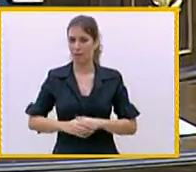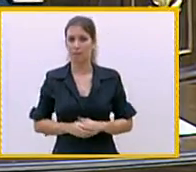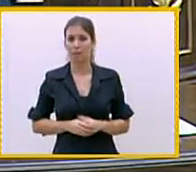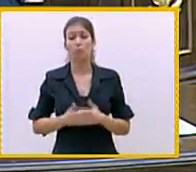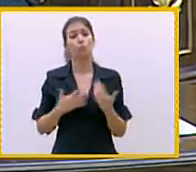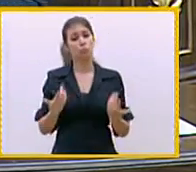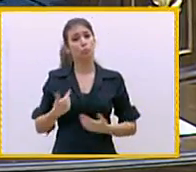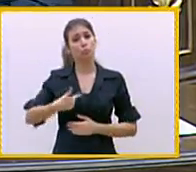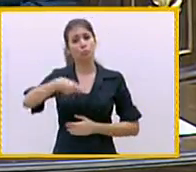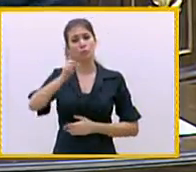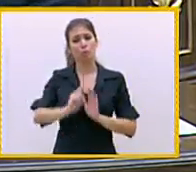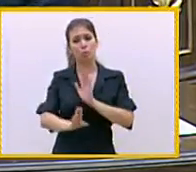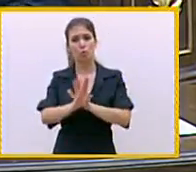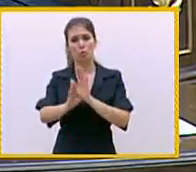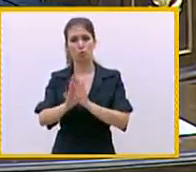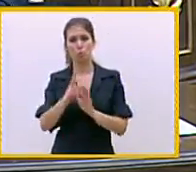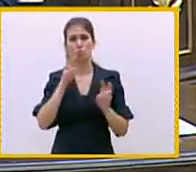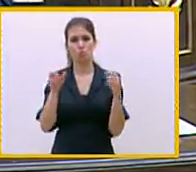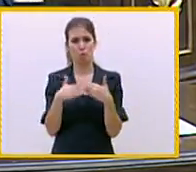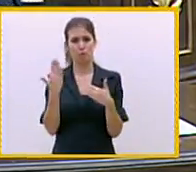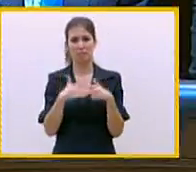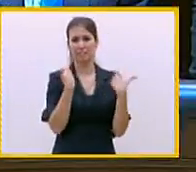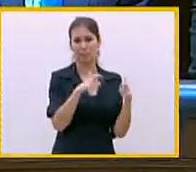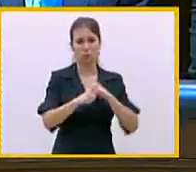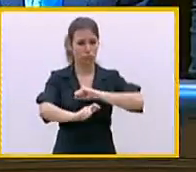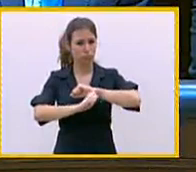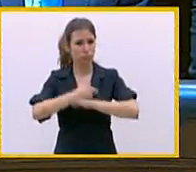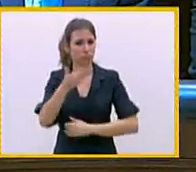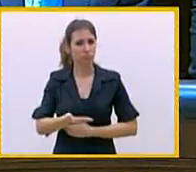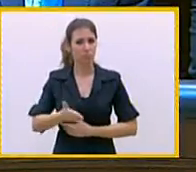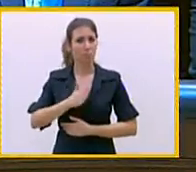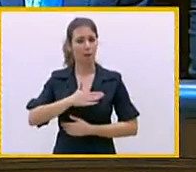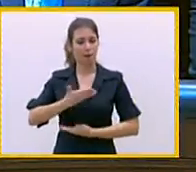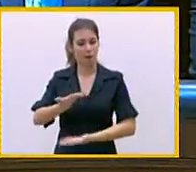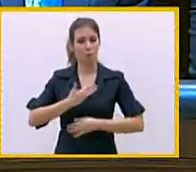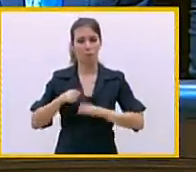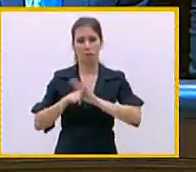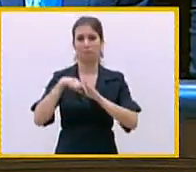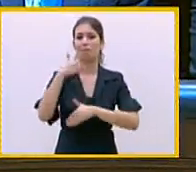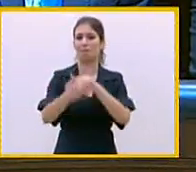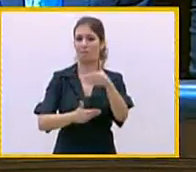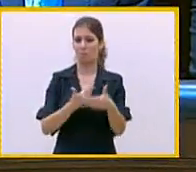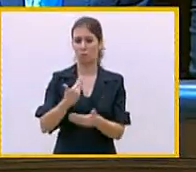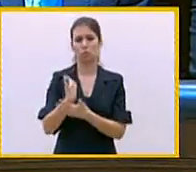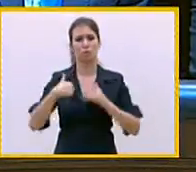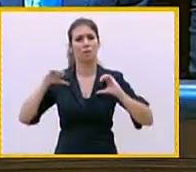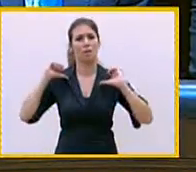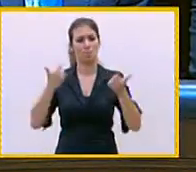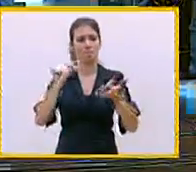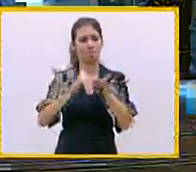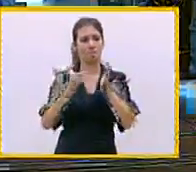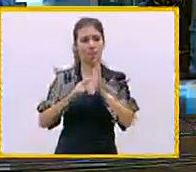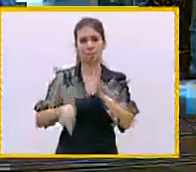hemos continuado apoyando la modernización de sectores estratégicos para nuestro crecimiento. Se ha puesto en marcha el Plan Integral de